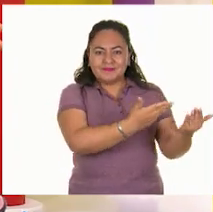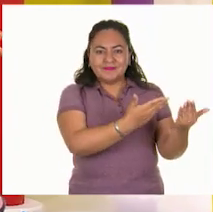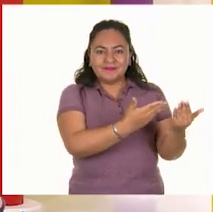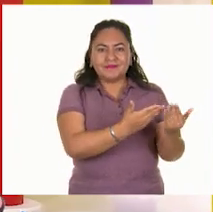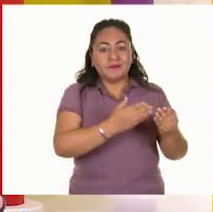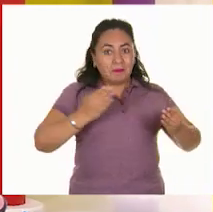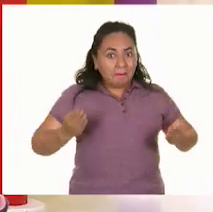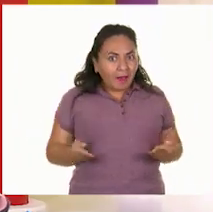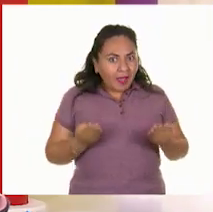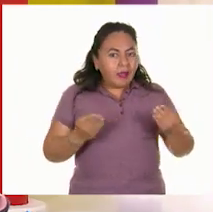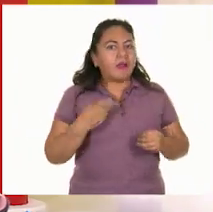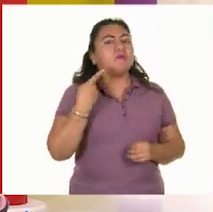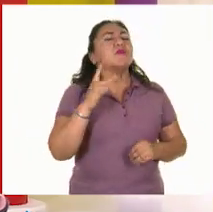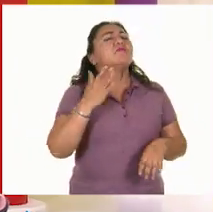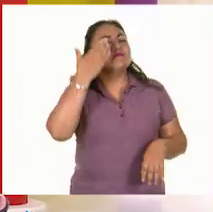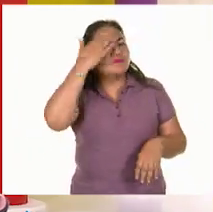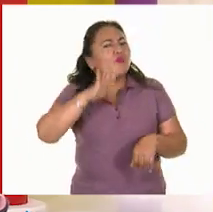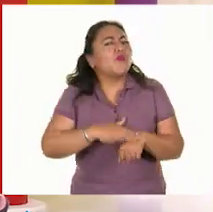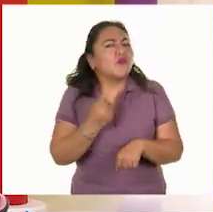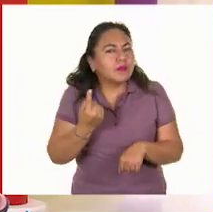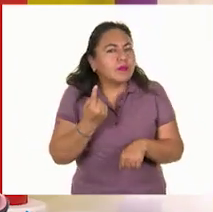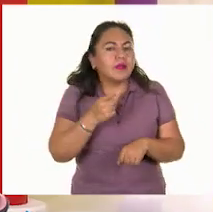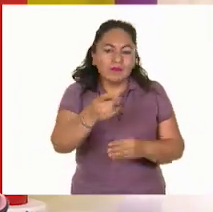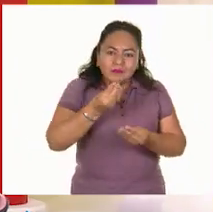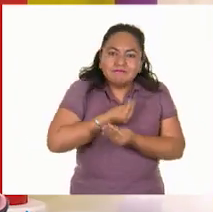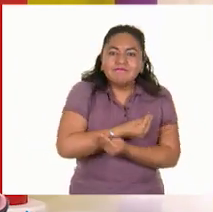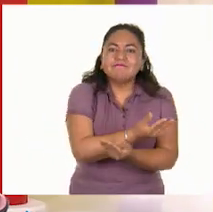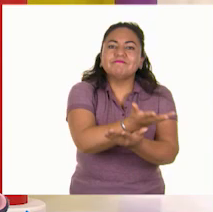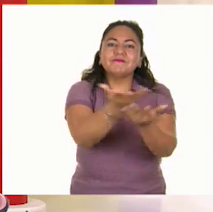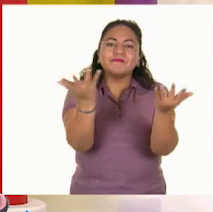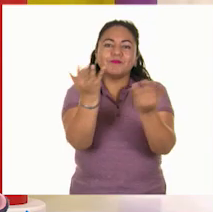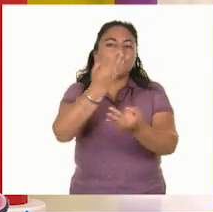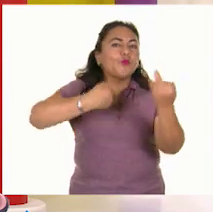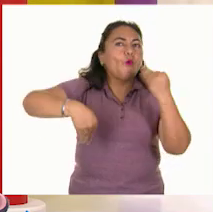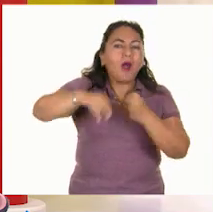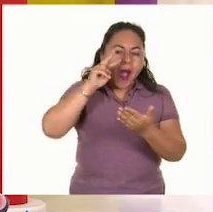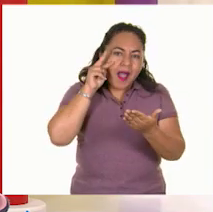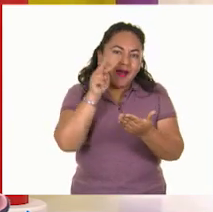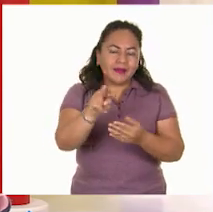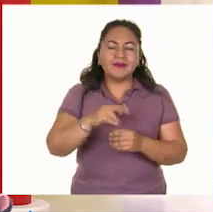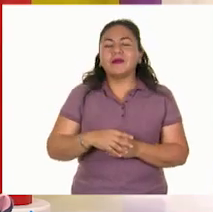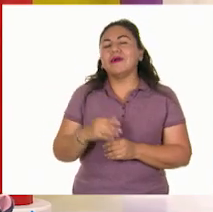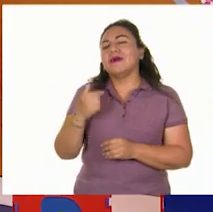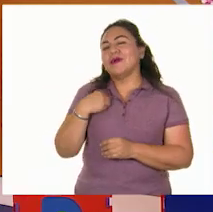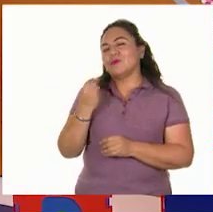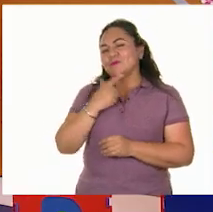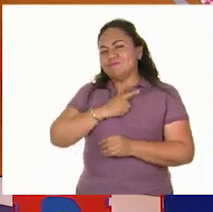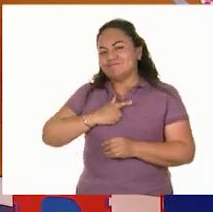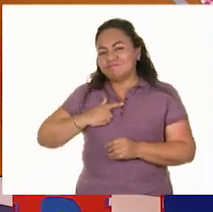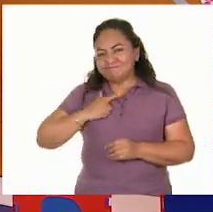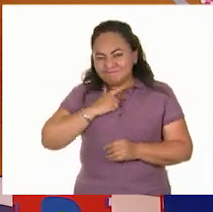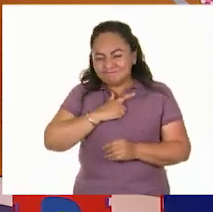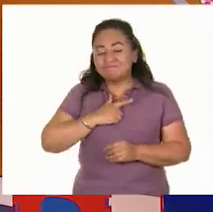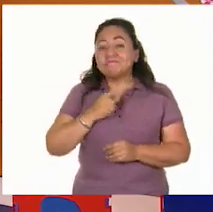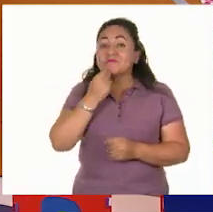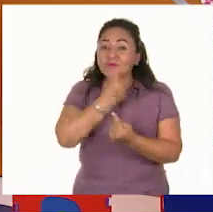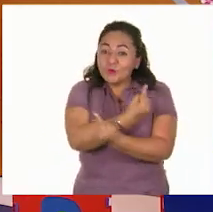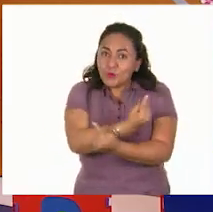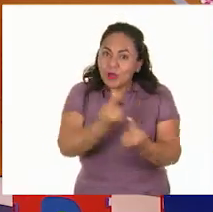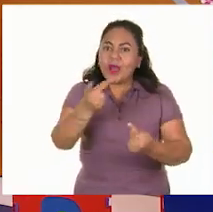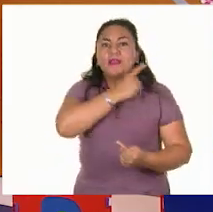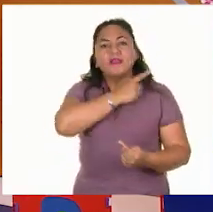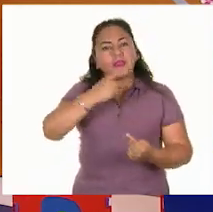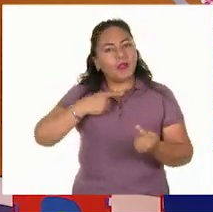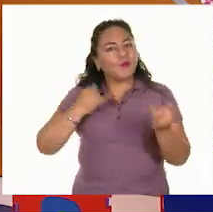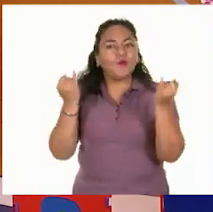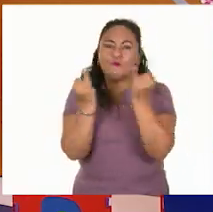Por bailarlo, pero ¿sabes también por qué? Por compartirlo con nosotras y nosotros. Es que me dio mucho gusto. Yo creo que los niños y niñas deberían